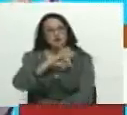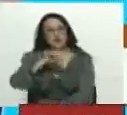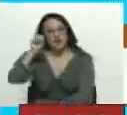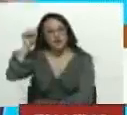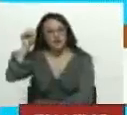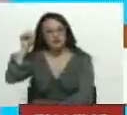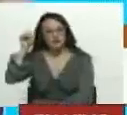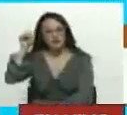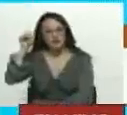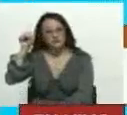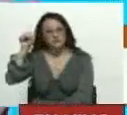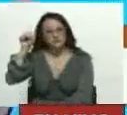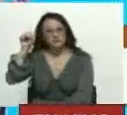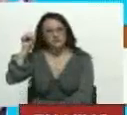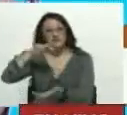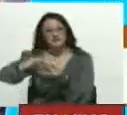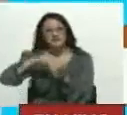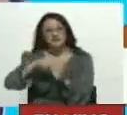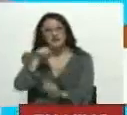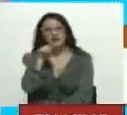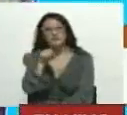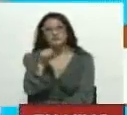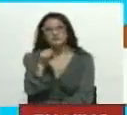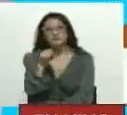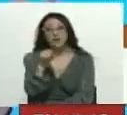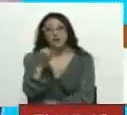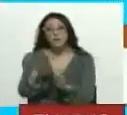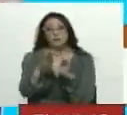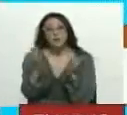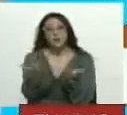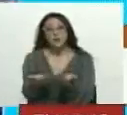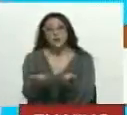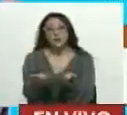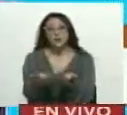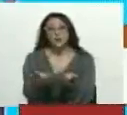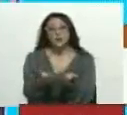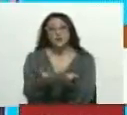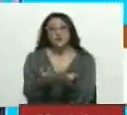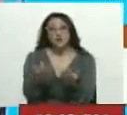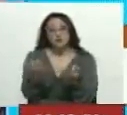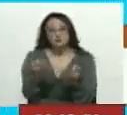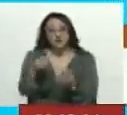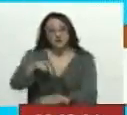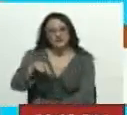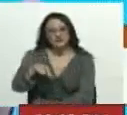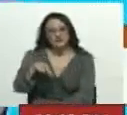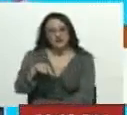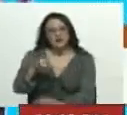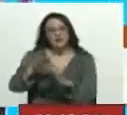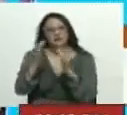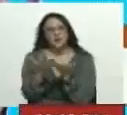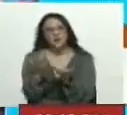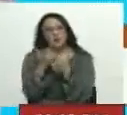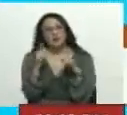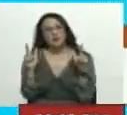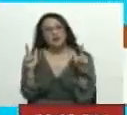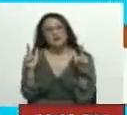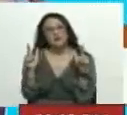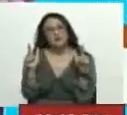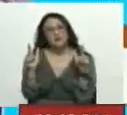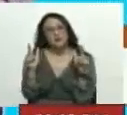es lo que va a garantizar que este mundo sea lo que necesita ser un mundo libre